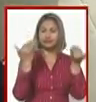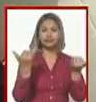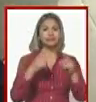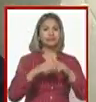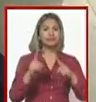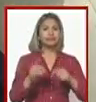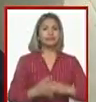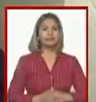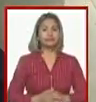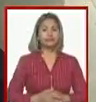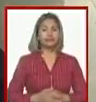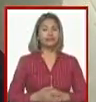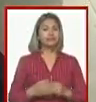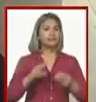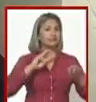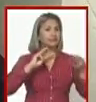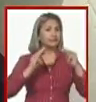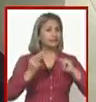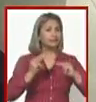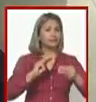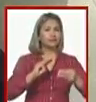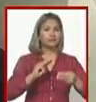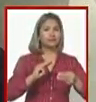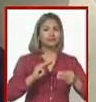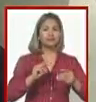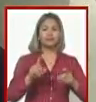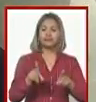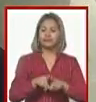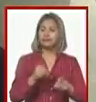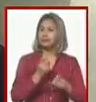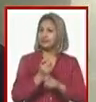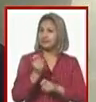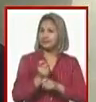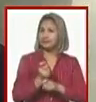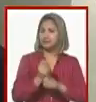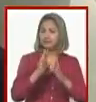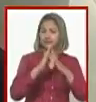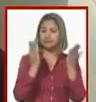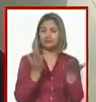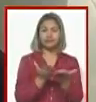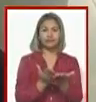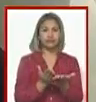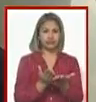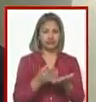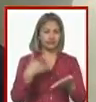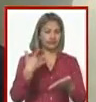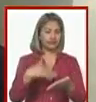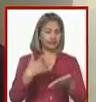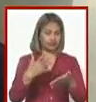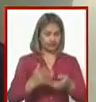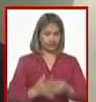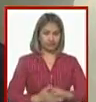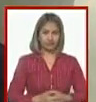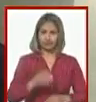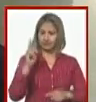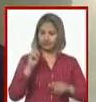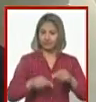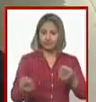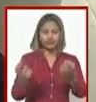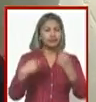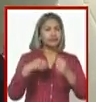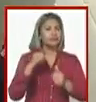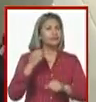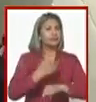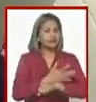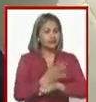como yo he ocupado ya montero no puede porque me ha estado bien se fabrica de fuera de que sea estudia y no puede venir cada